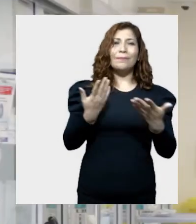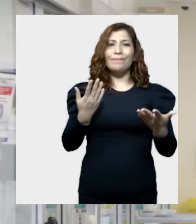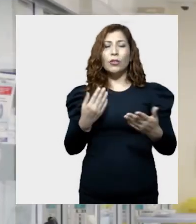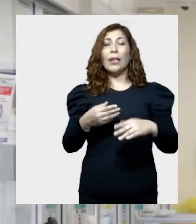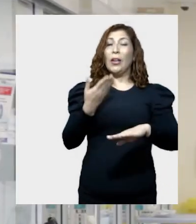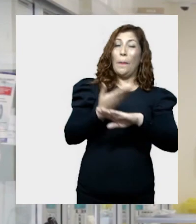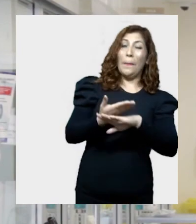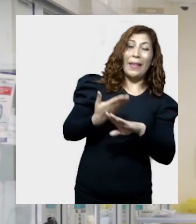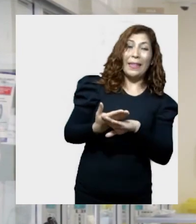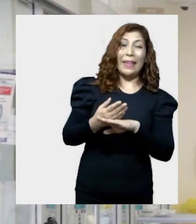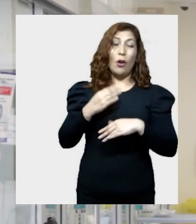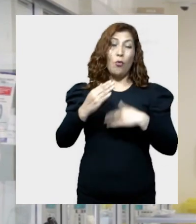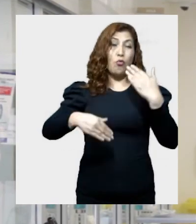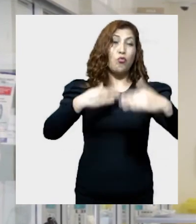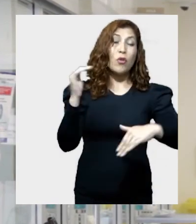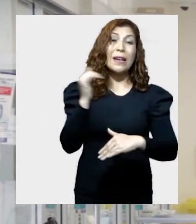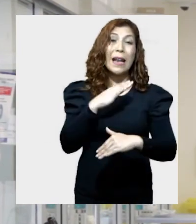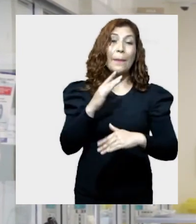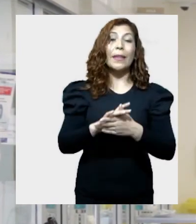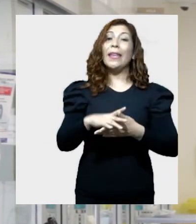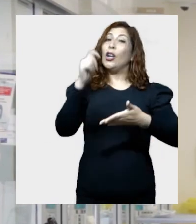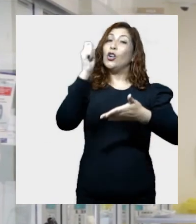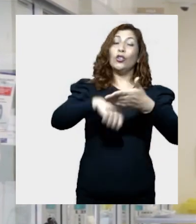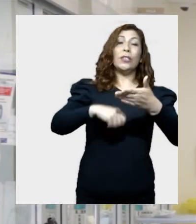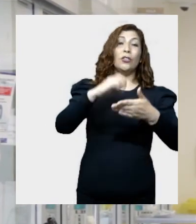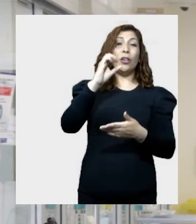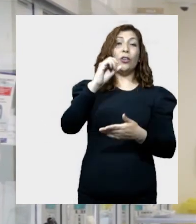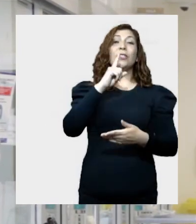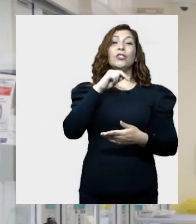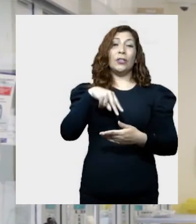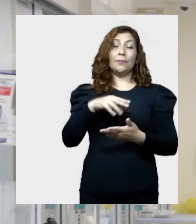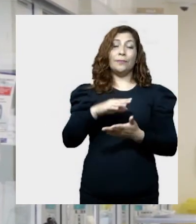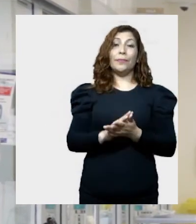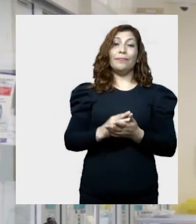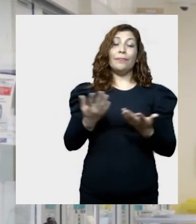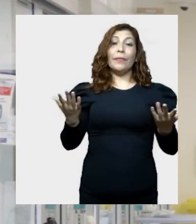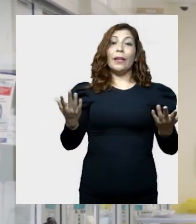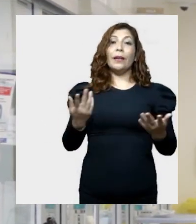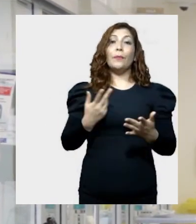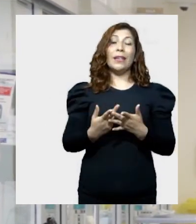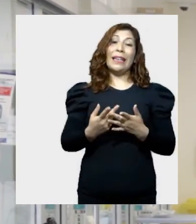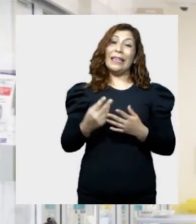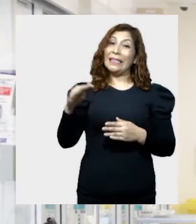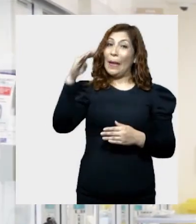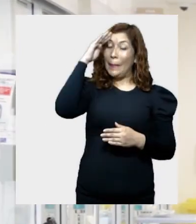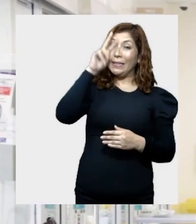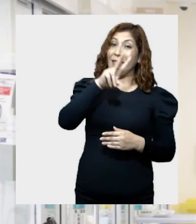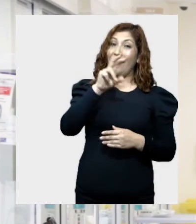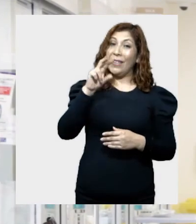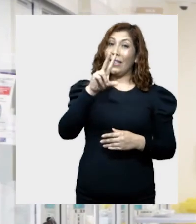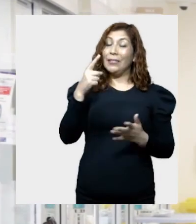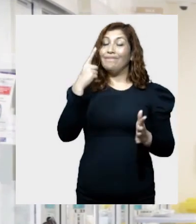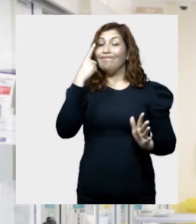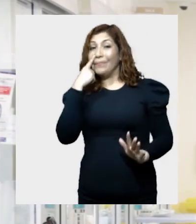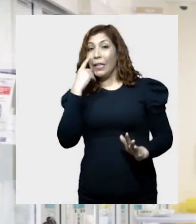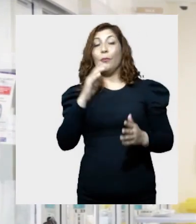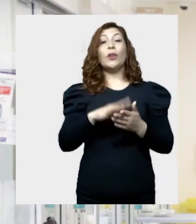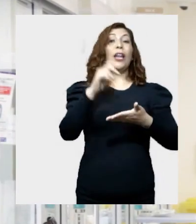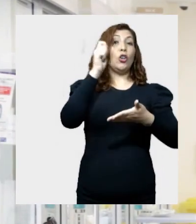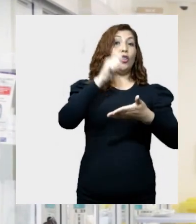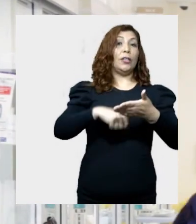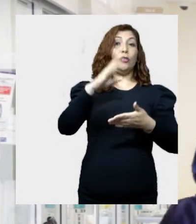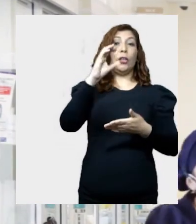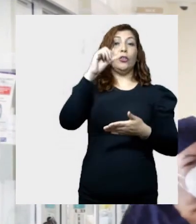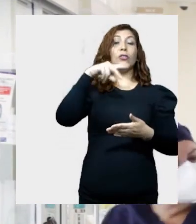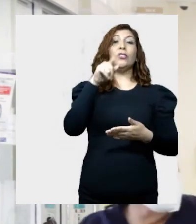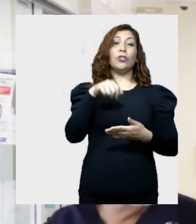la pandemia y la cobertura del contrato de concesiones. A la luz de lo vivido en el 2020, creemos que el contrato de